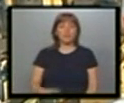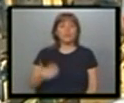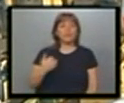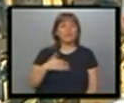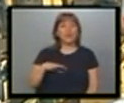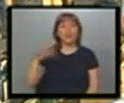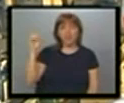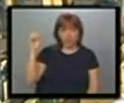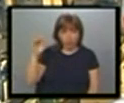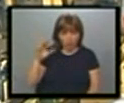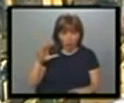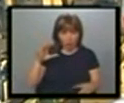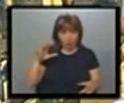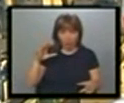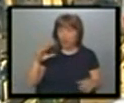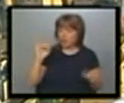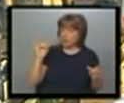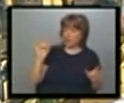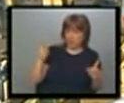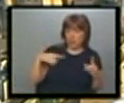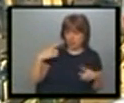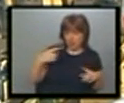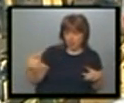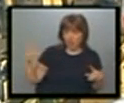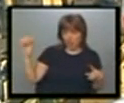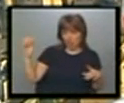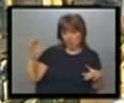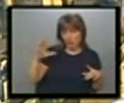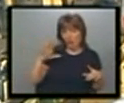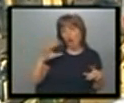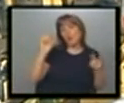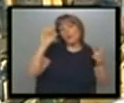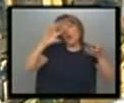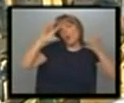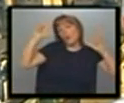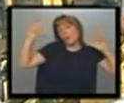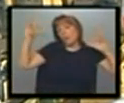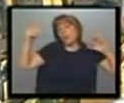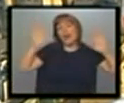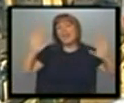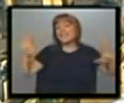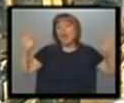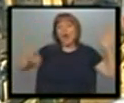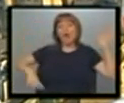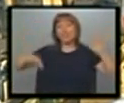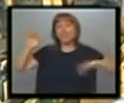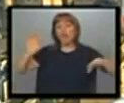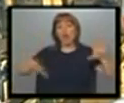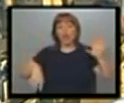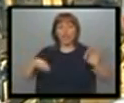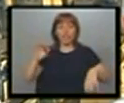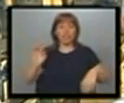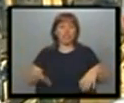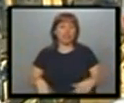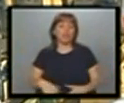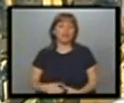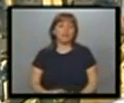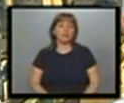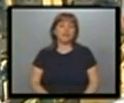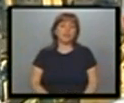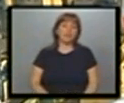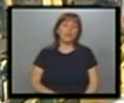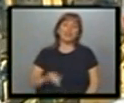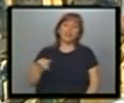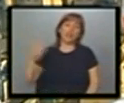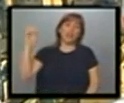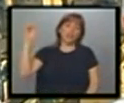ver el sol? Sí, sí, sí, sol y nubes, ¿no? Es otoño, tampoco estamos hablando de primavera. Ayer me apareció el sol. Sí, está lindo, va y viene el